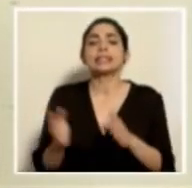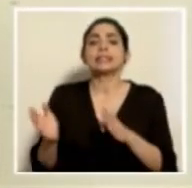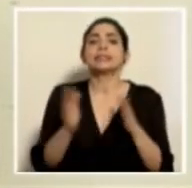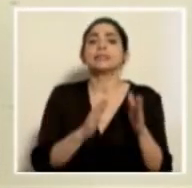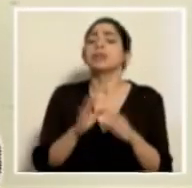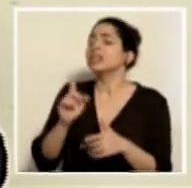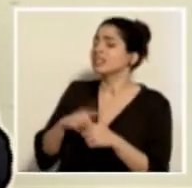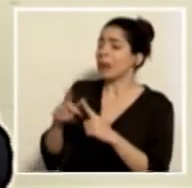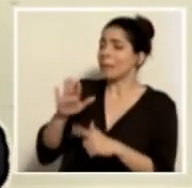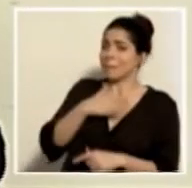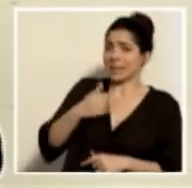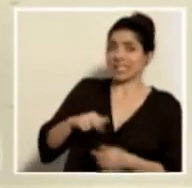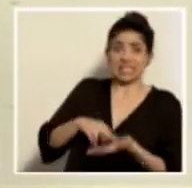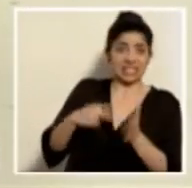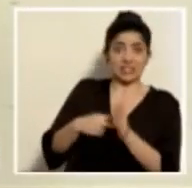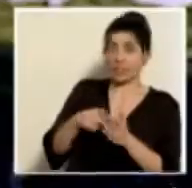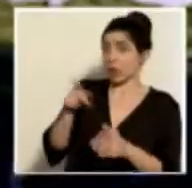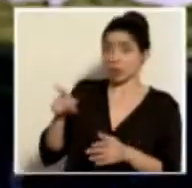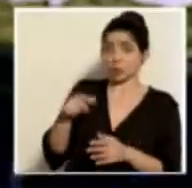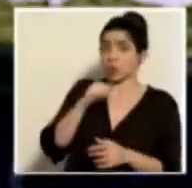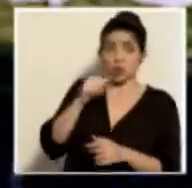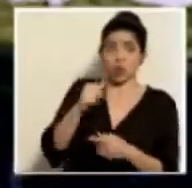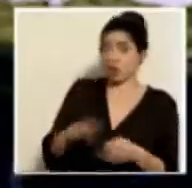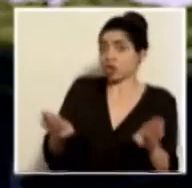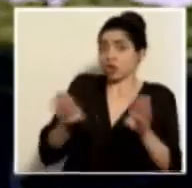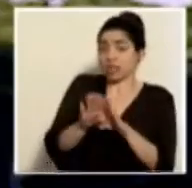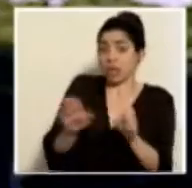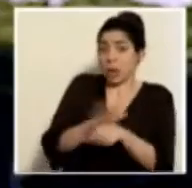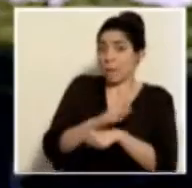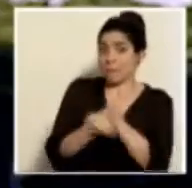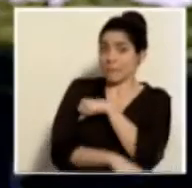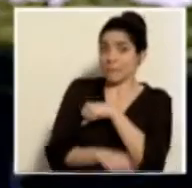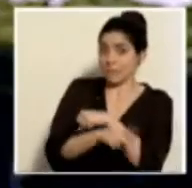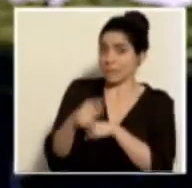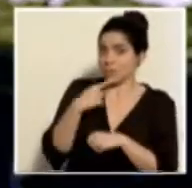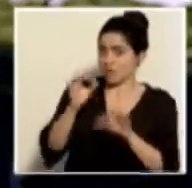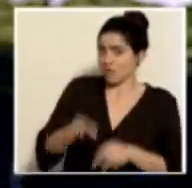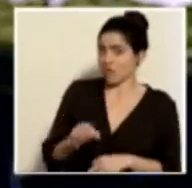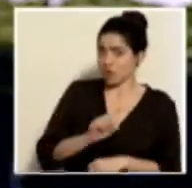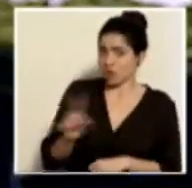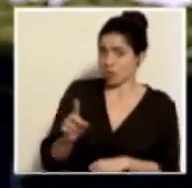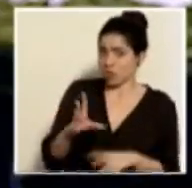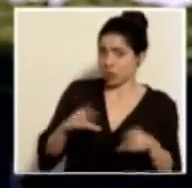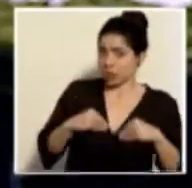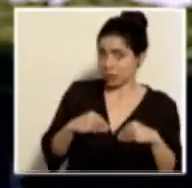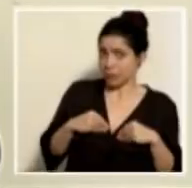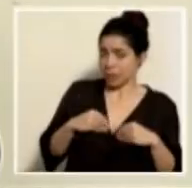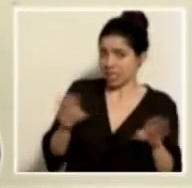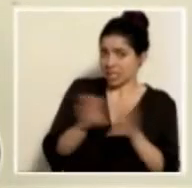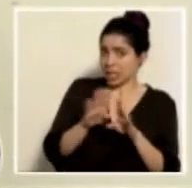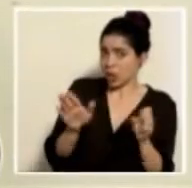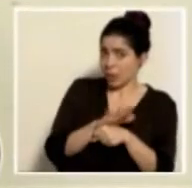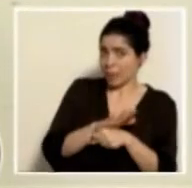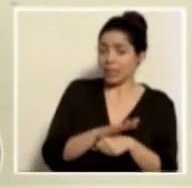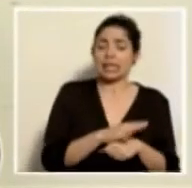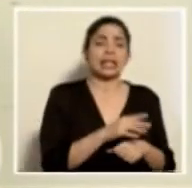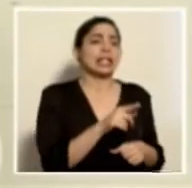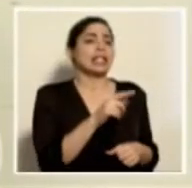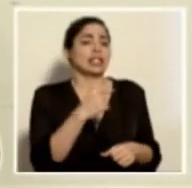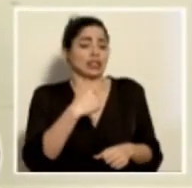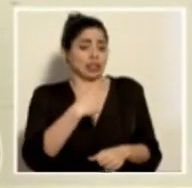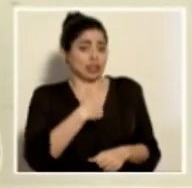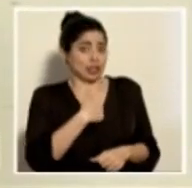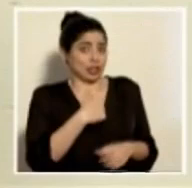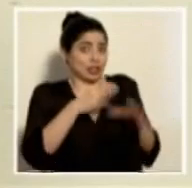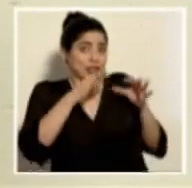la segunda... Perdón, presidente, usted descarta un cierre total del país. Usted no acepta esa propuesta. Yo, más que ser yo